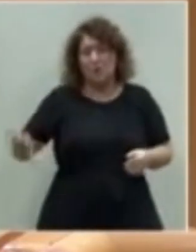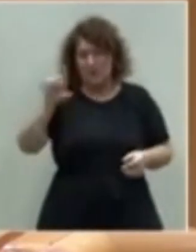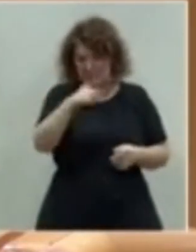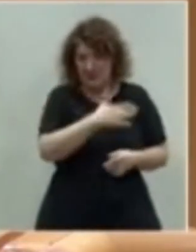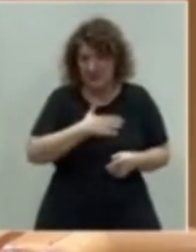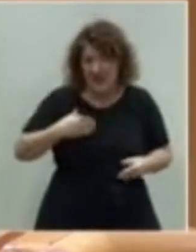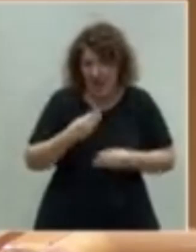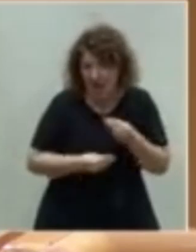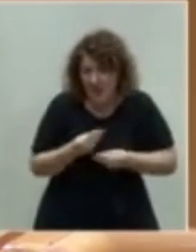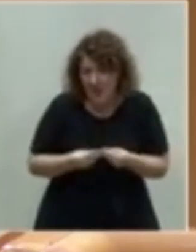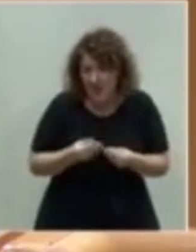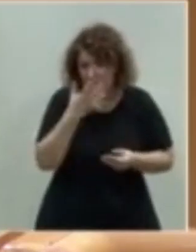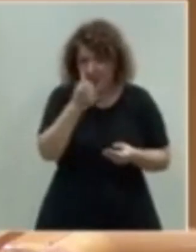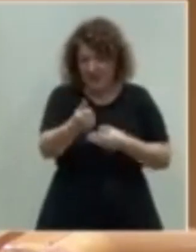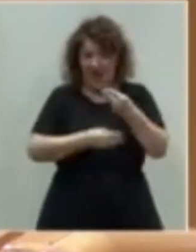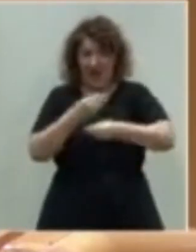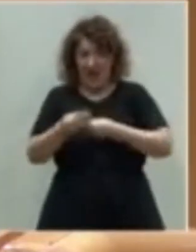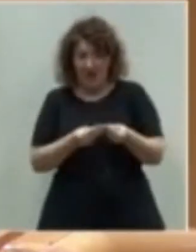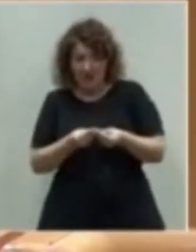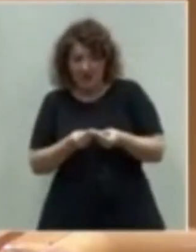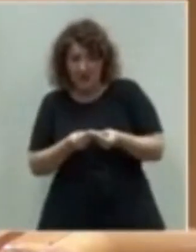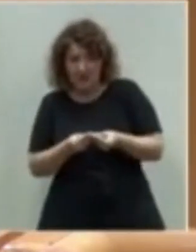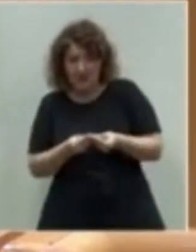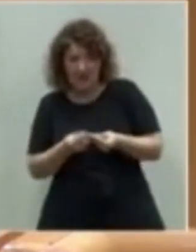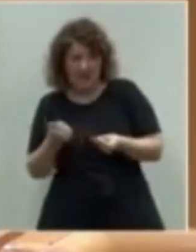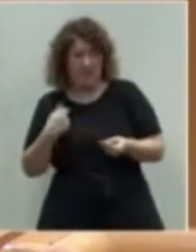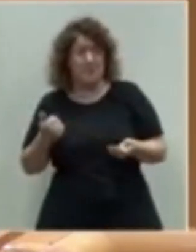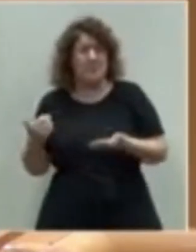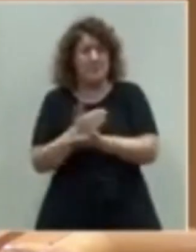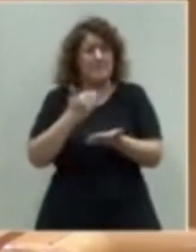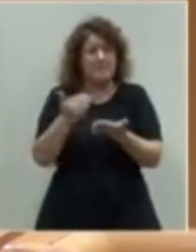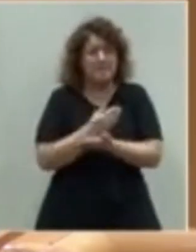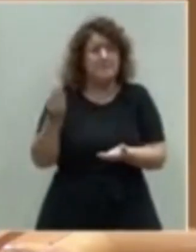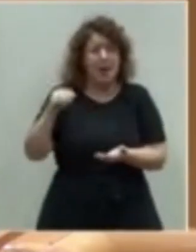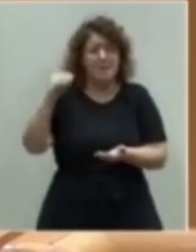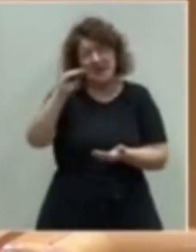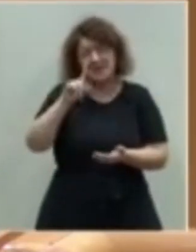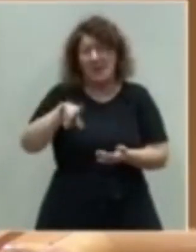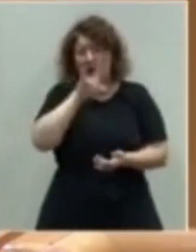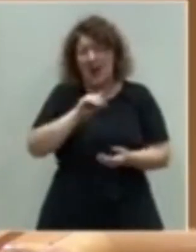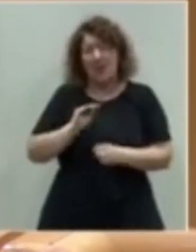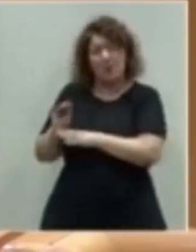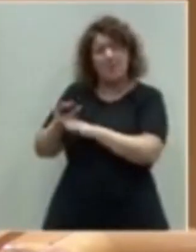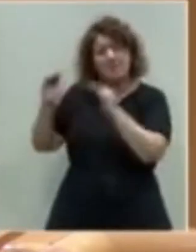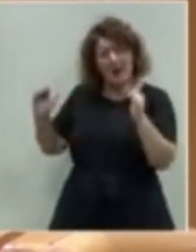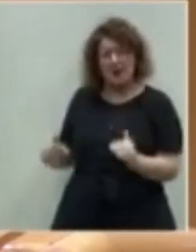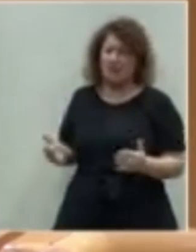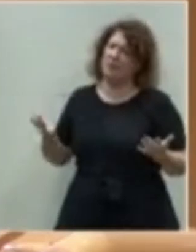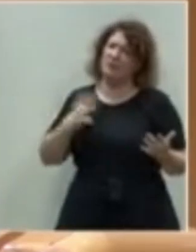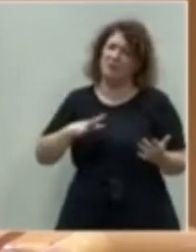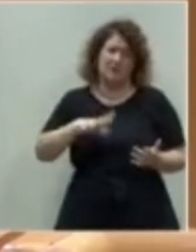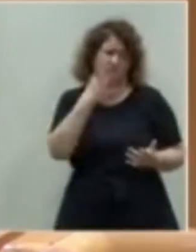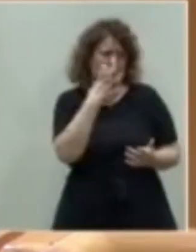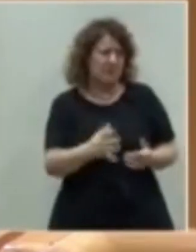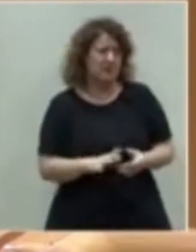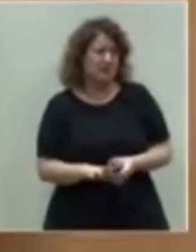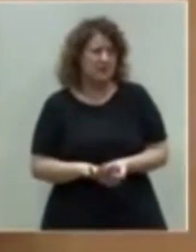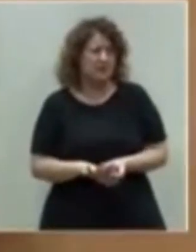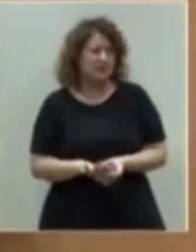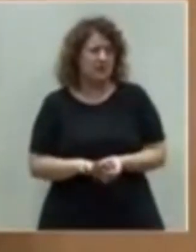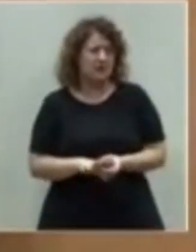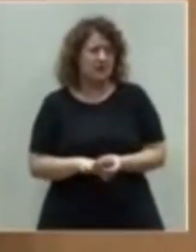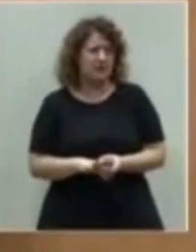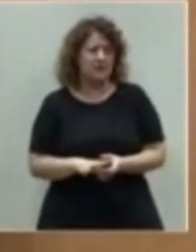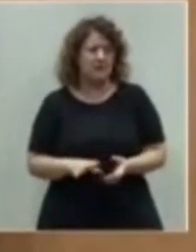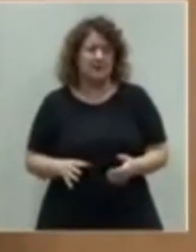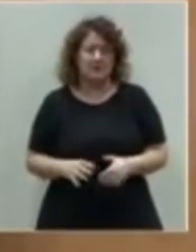el Partido Socialista? ¿Que cuando se recauda más y hay más dinero, también vaya menos dinero a los canarios? Tenga un poco de rigor. Yo no le he dicho eso.